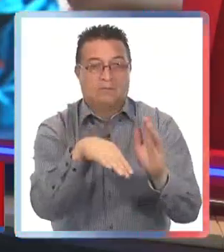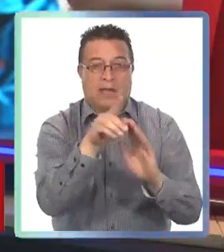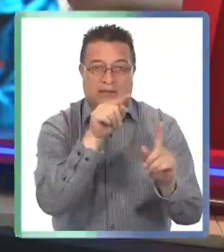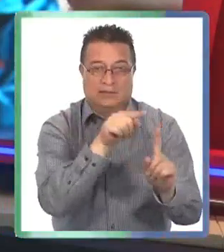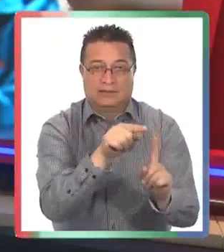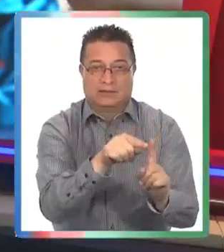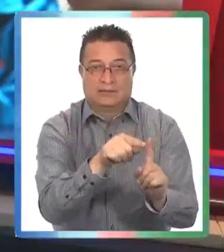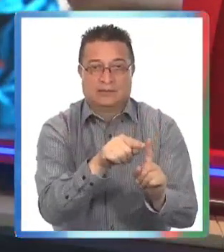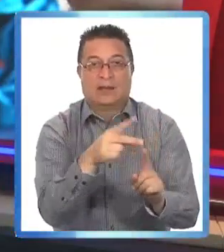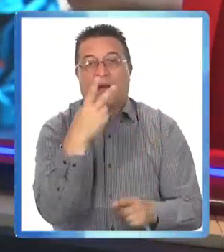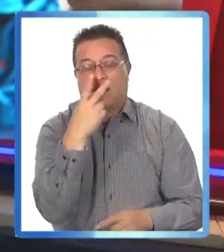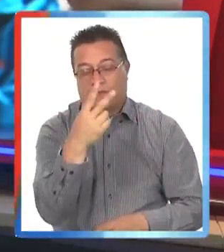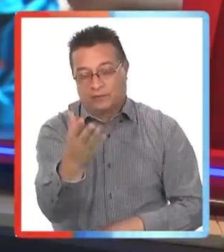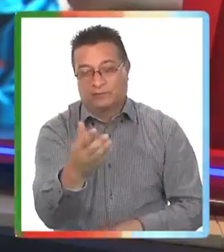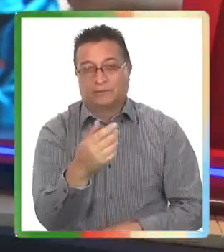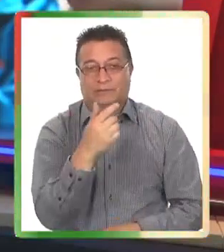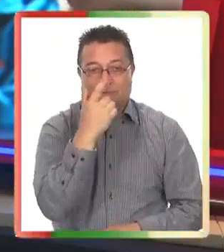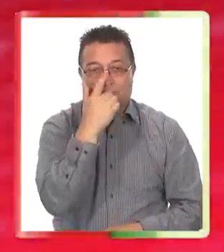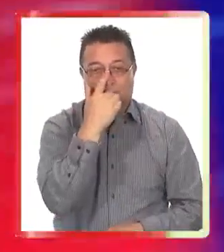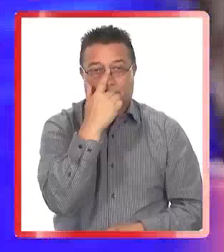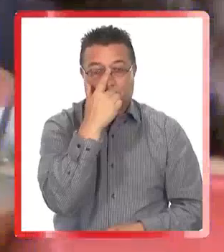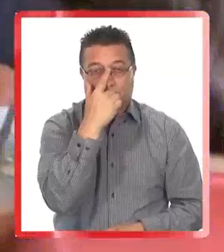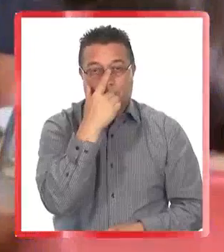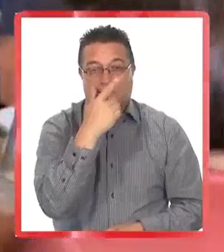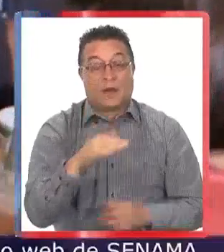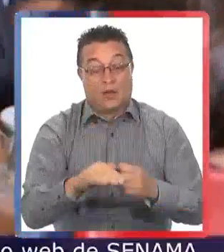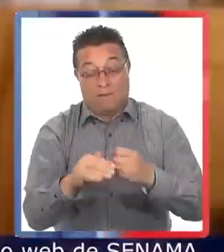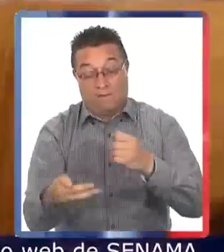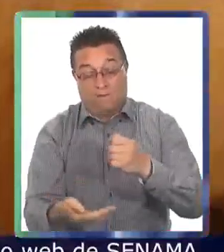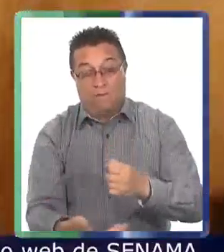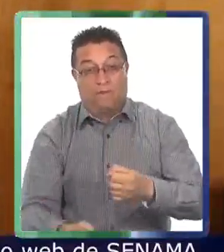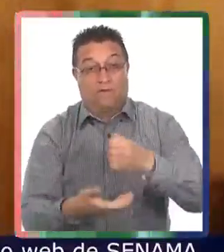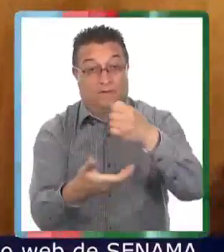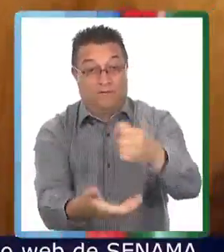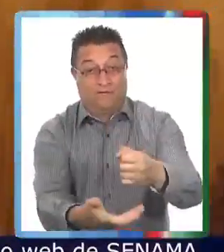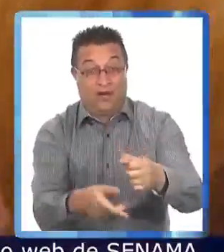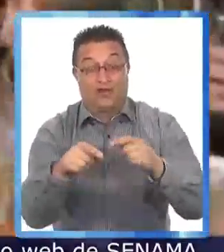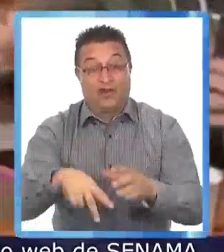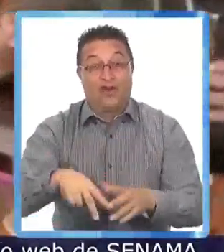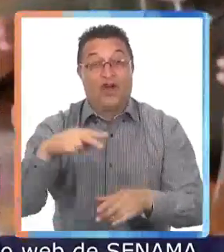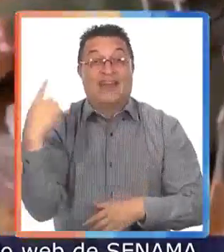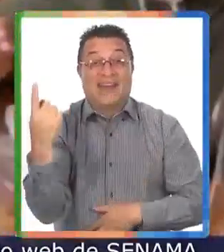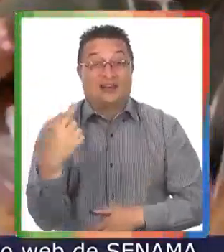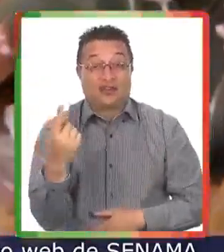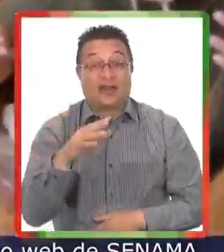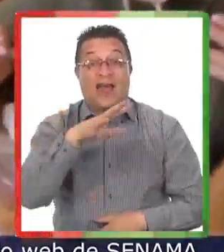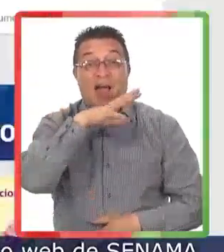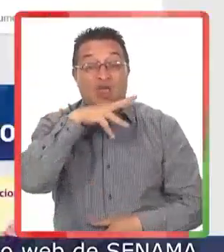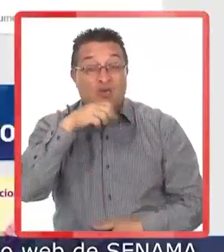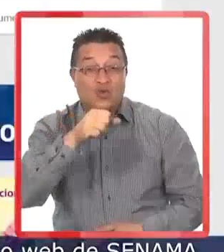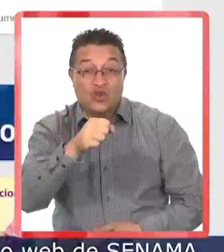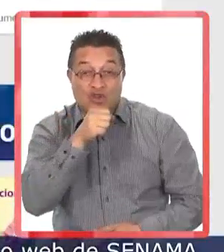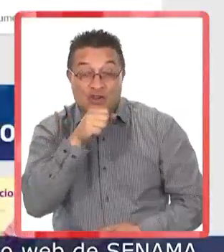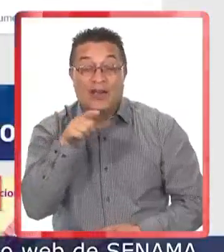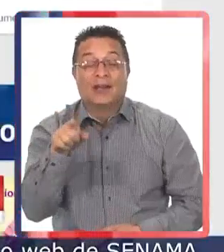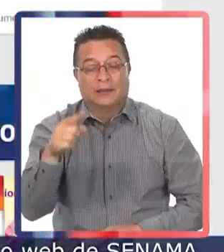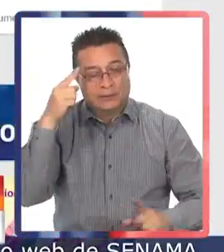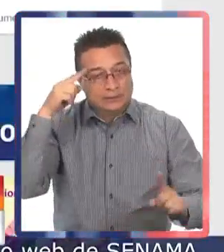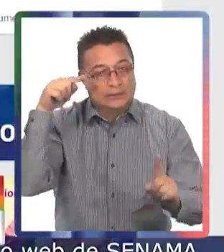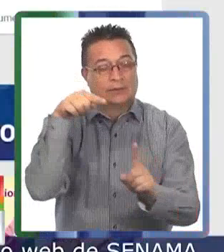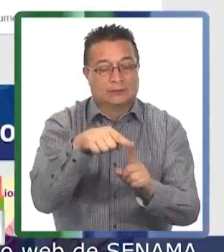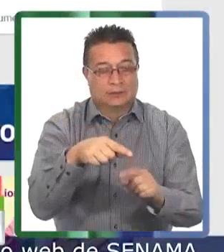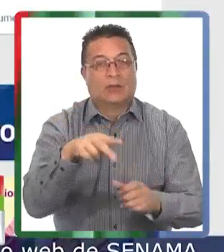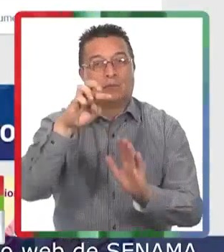forestales. Universidad Autónoma de Televisión con la nota. El Fondo Hernán Zapata Farías, o Fondo Nacional del Adulto Mayor,